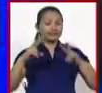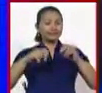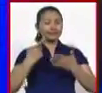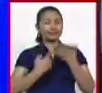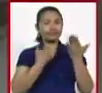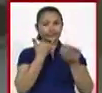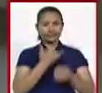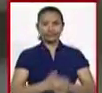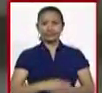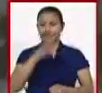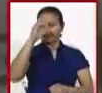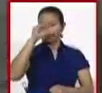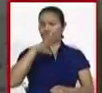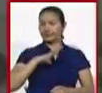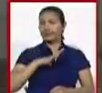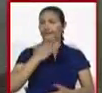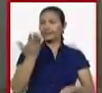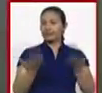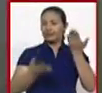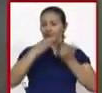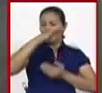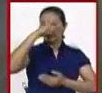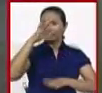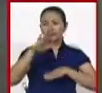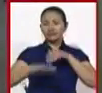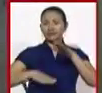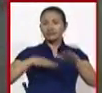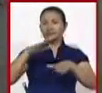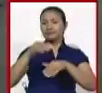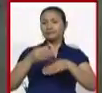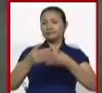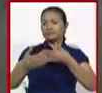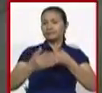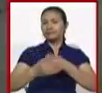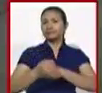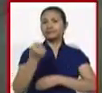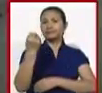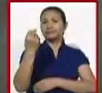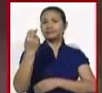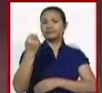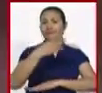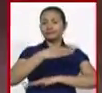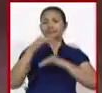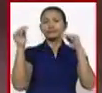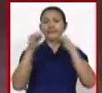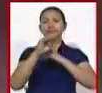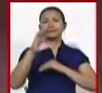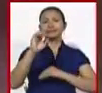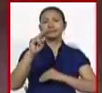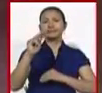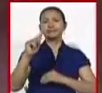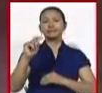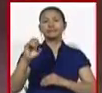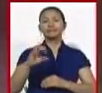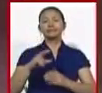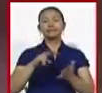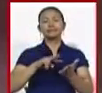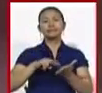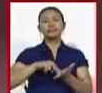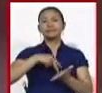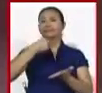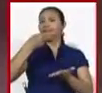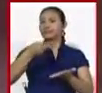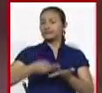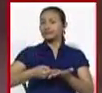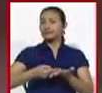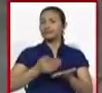caso. Un hombre en aparente estado de ebriedad caminaba por inmediaciones de la calle 12 de la avenida Centenario cuando de repente se tropezó y